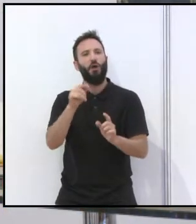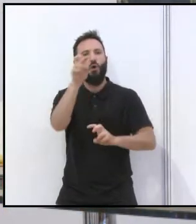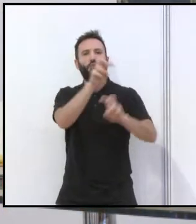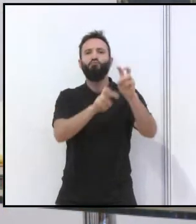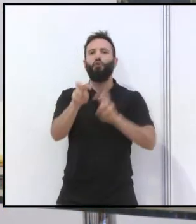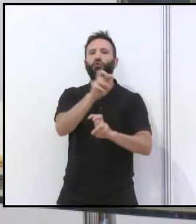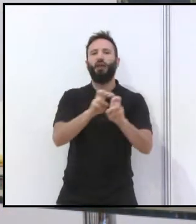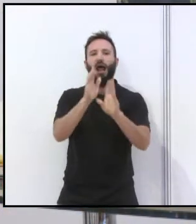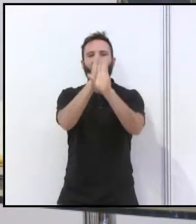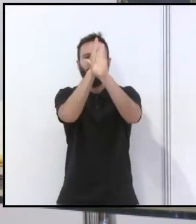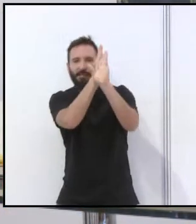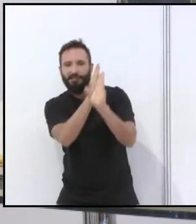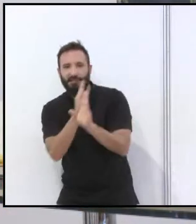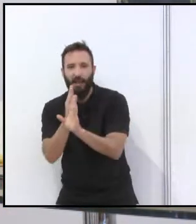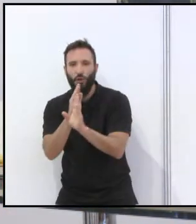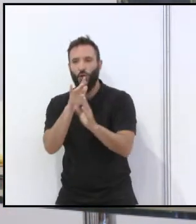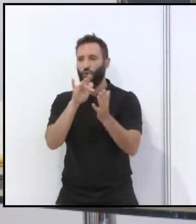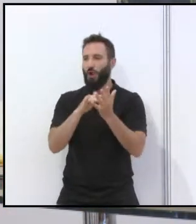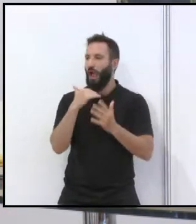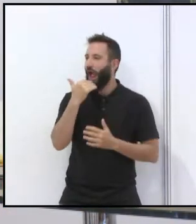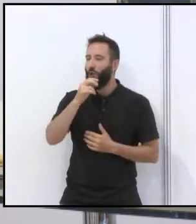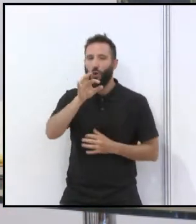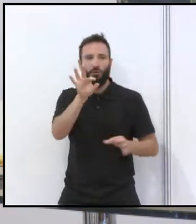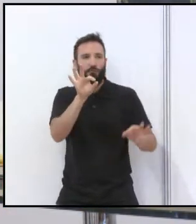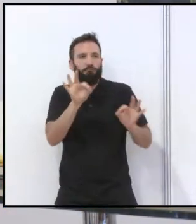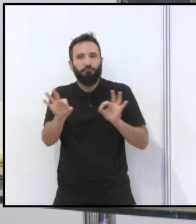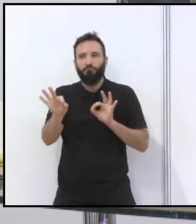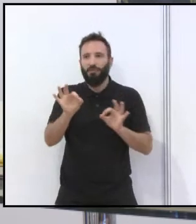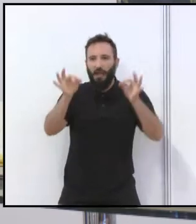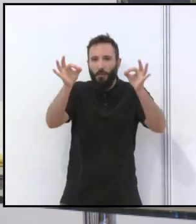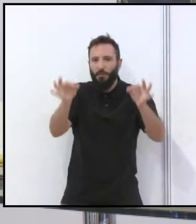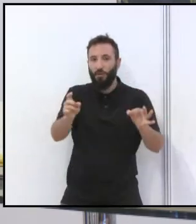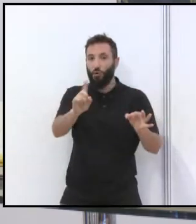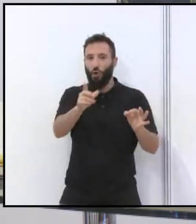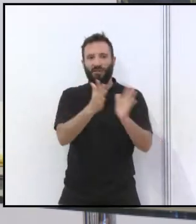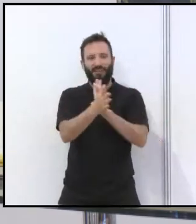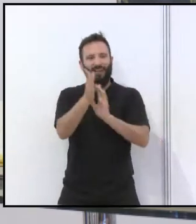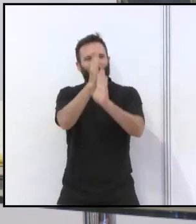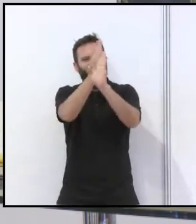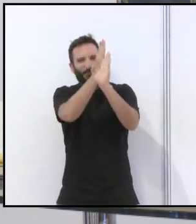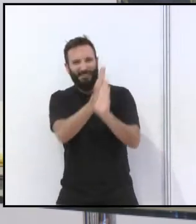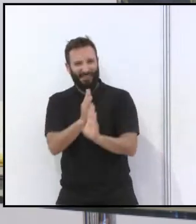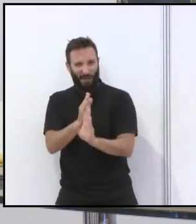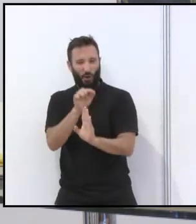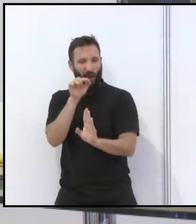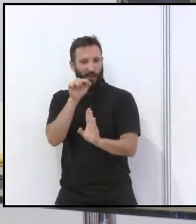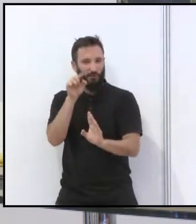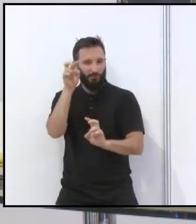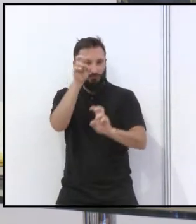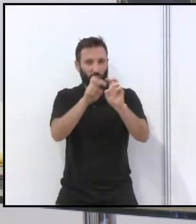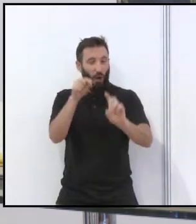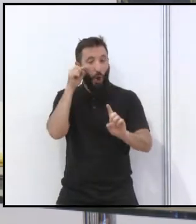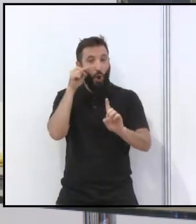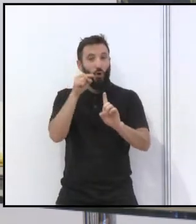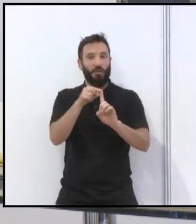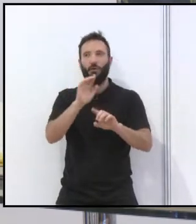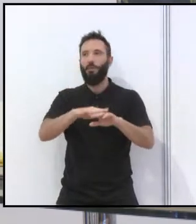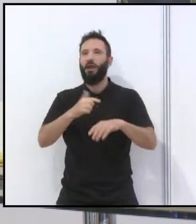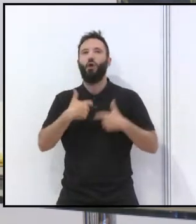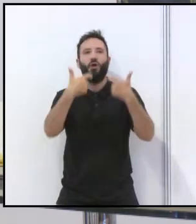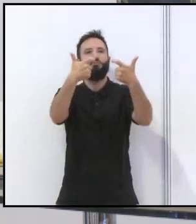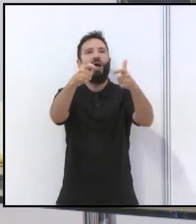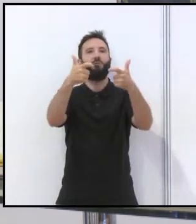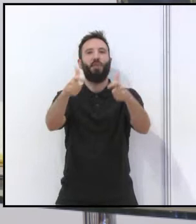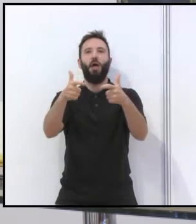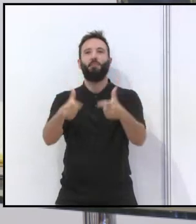la vaguedad, no la imprecisión, sino el misterio, la posibilidad de no ser reducidos a categorías